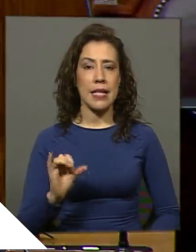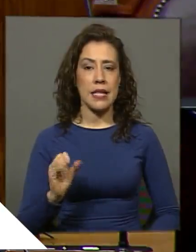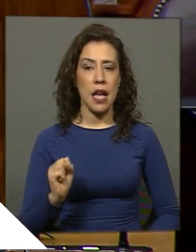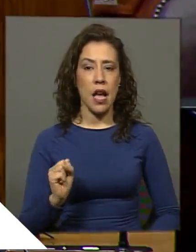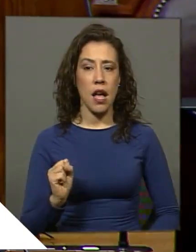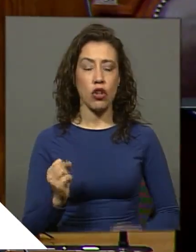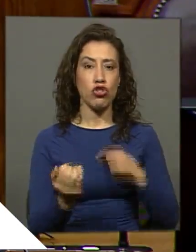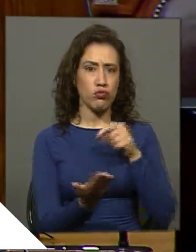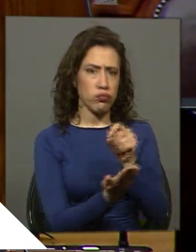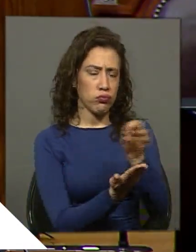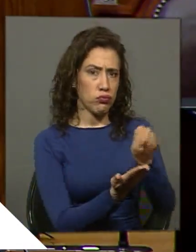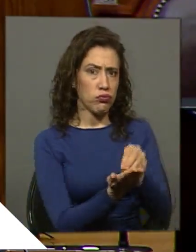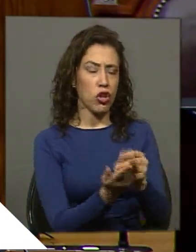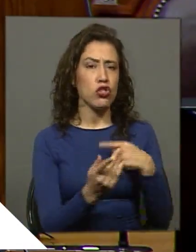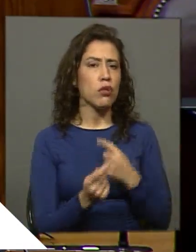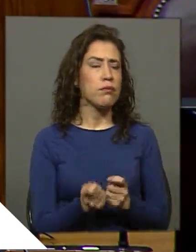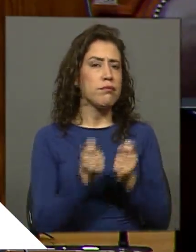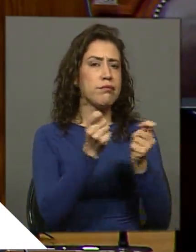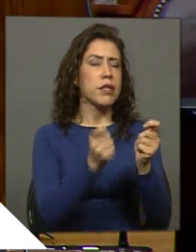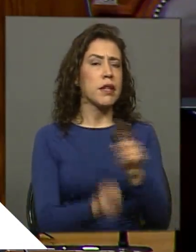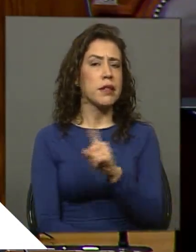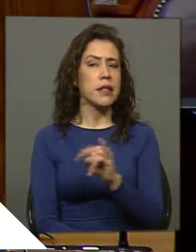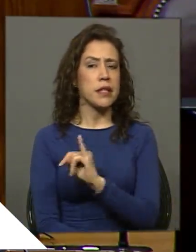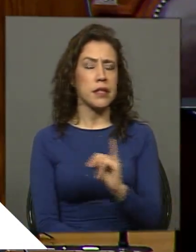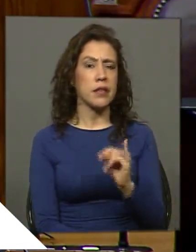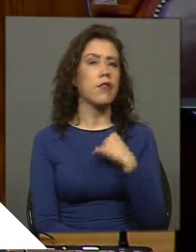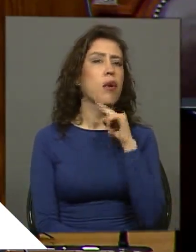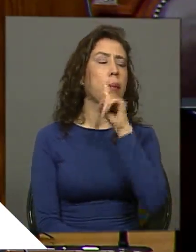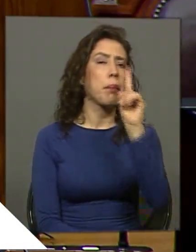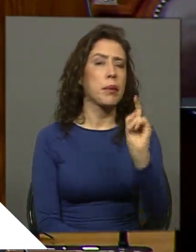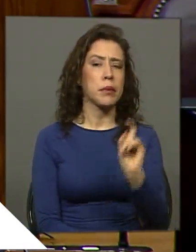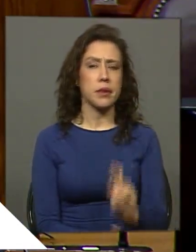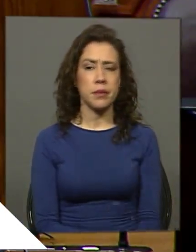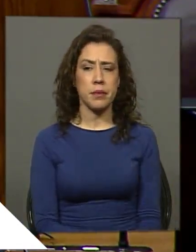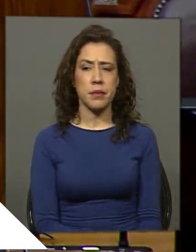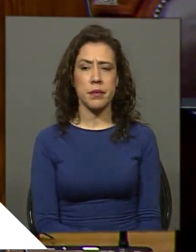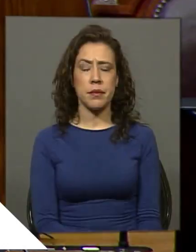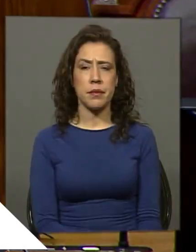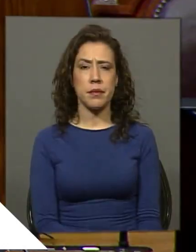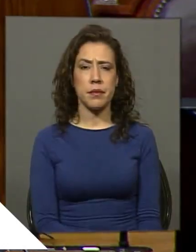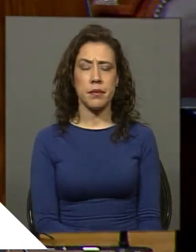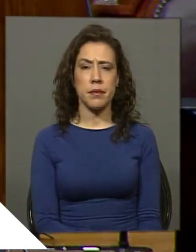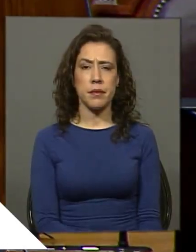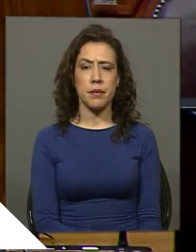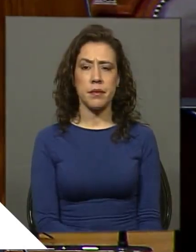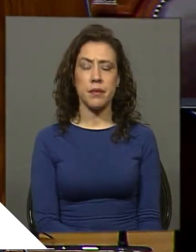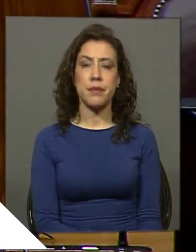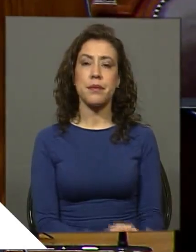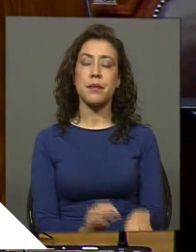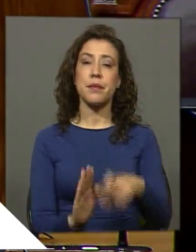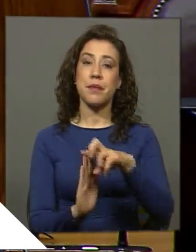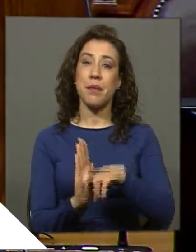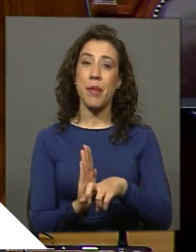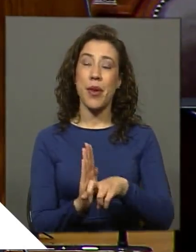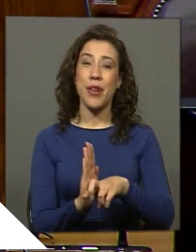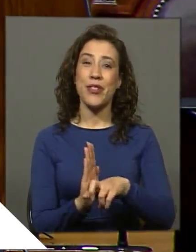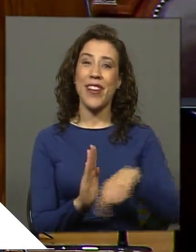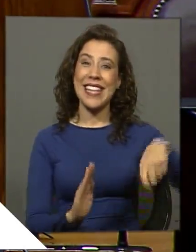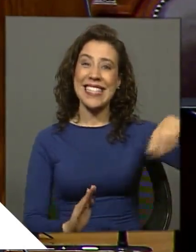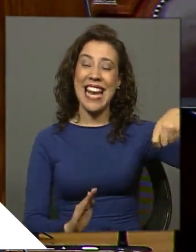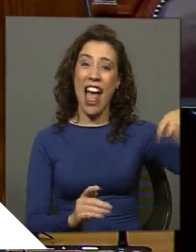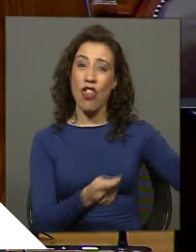anoto y llevaré impuestos internos el tema respecto del proyecto que viene del Senado